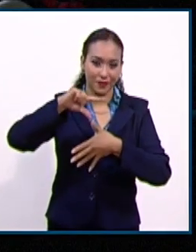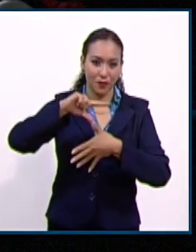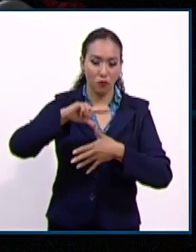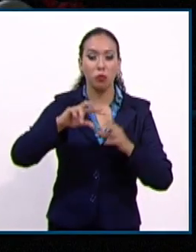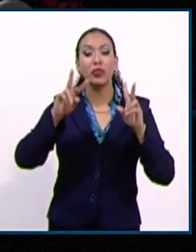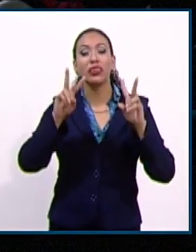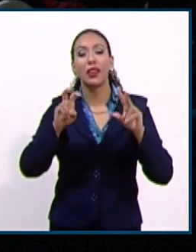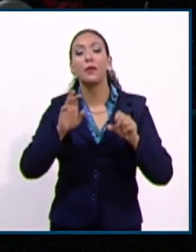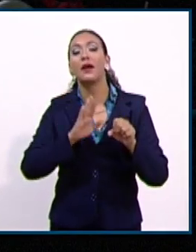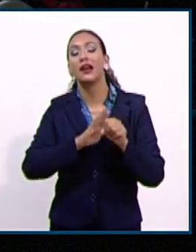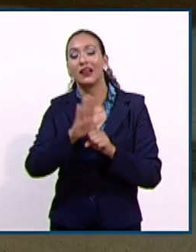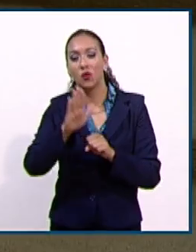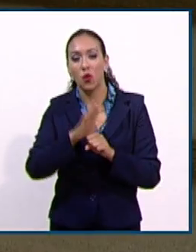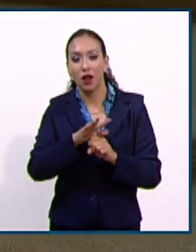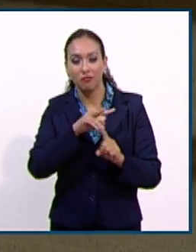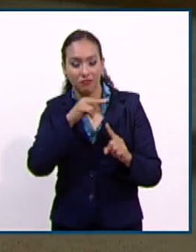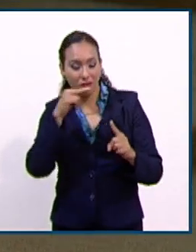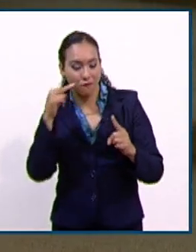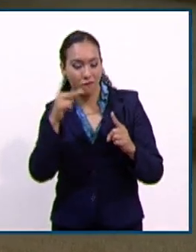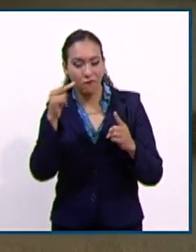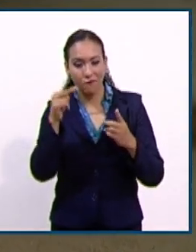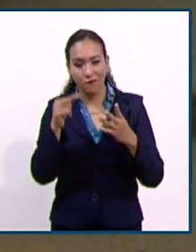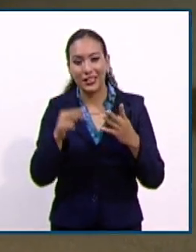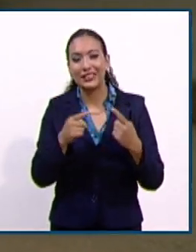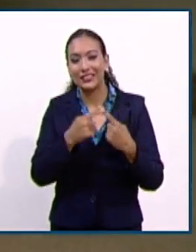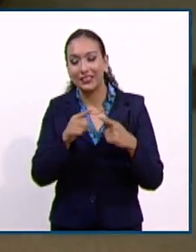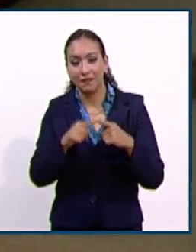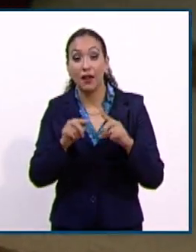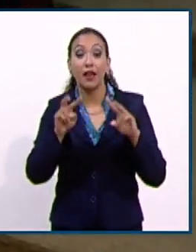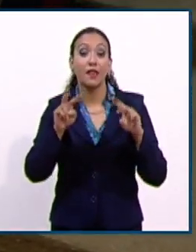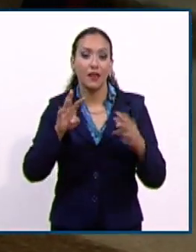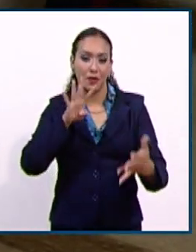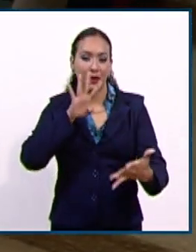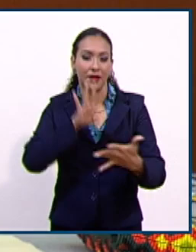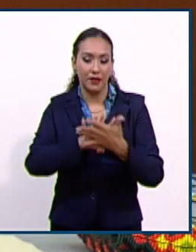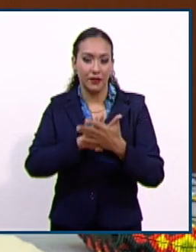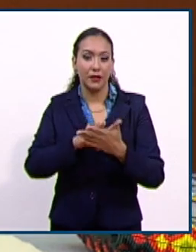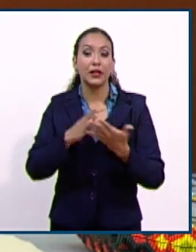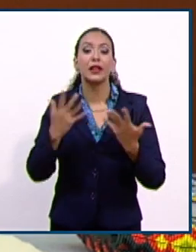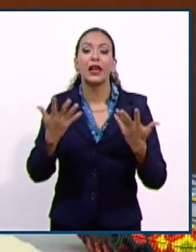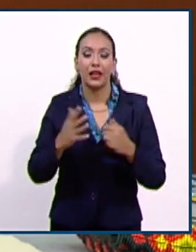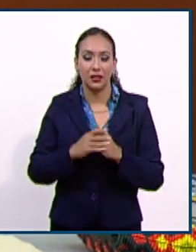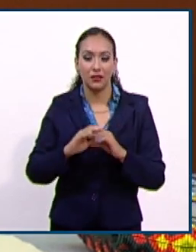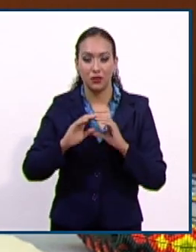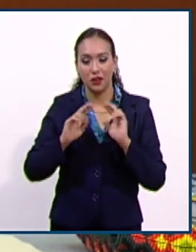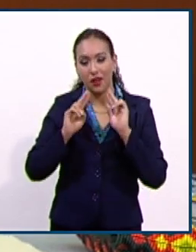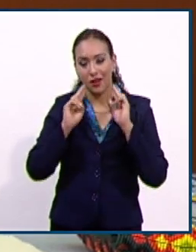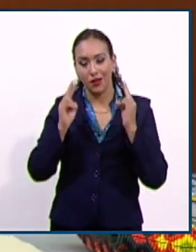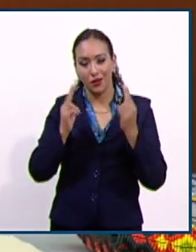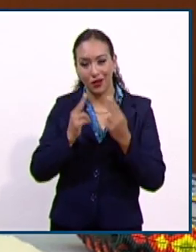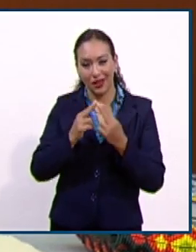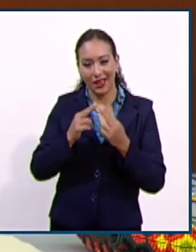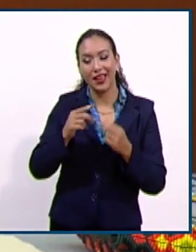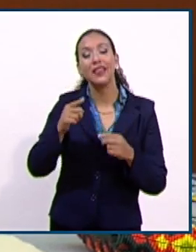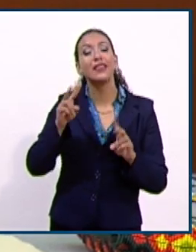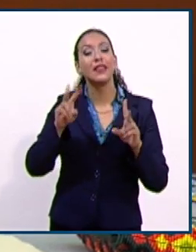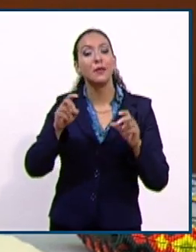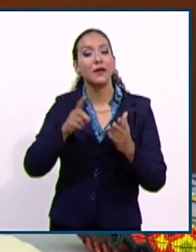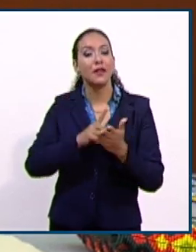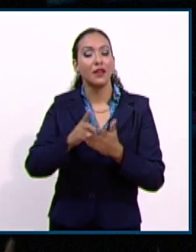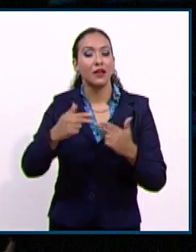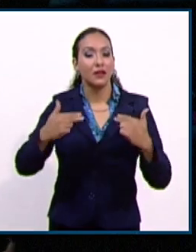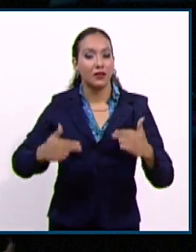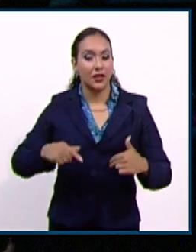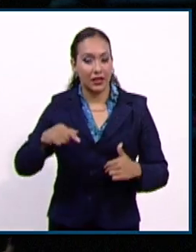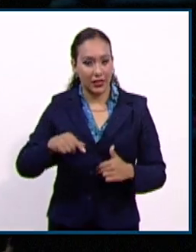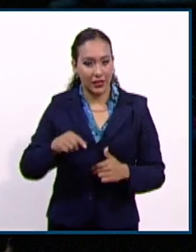la aplicación de enfoques diferenciados en ejecución penal, organizado por la Unidad de Conocimiento Científico y Derechos Humanos de la Corte,